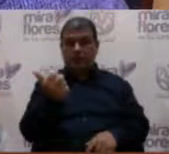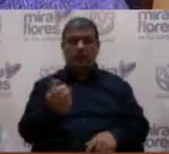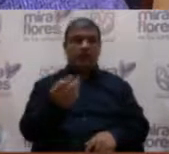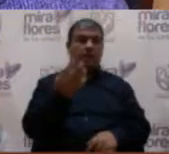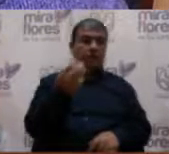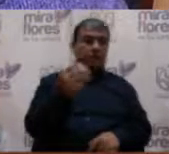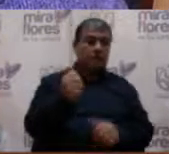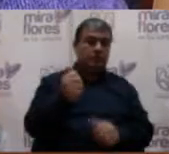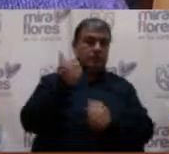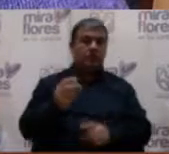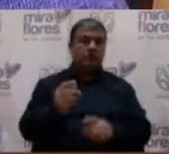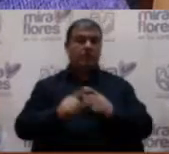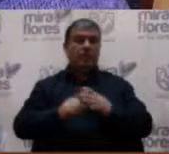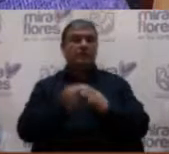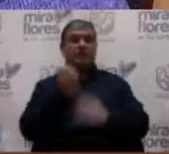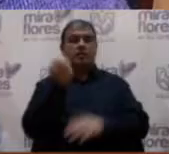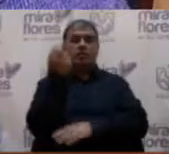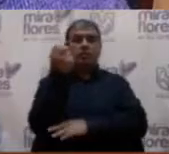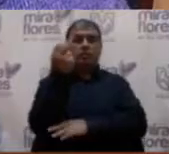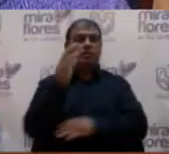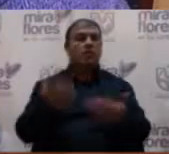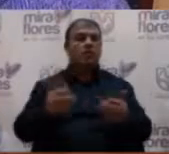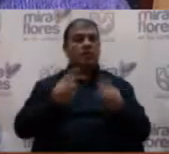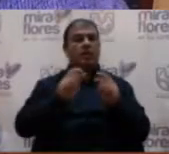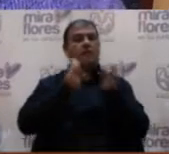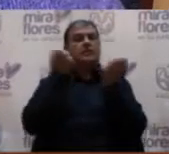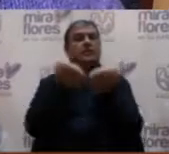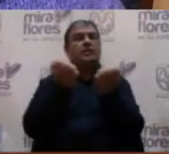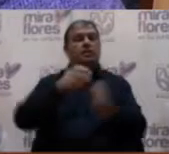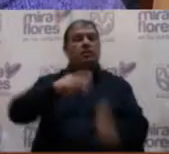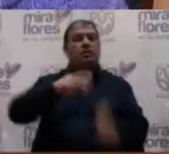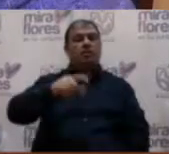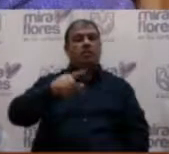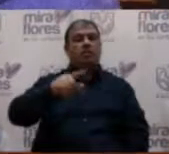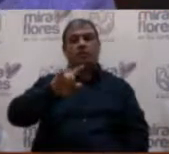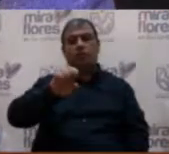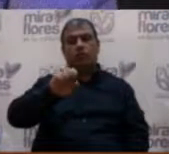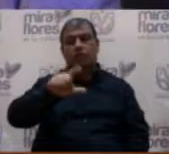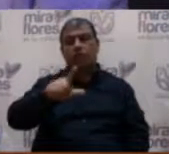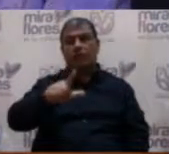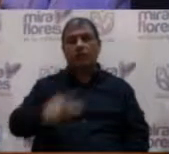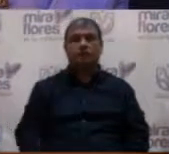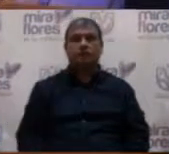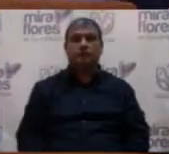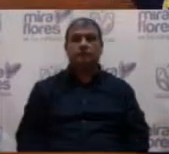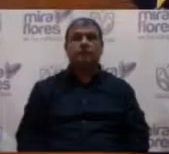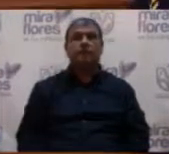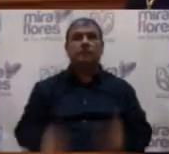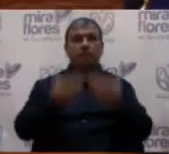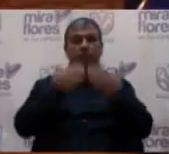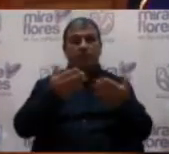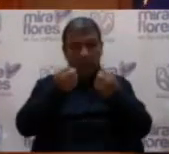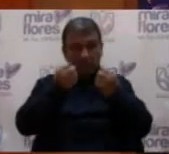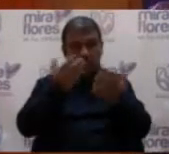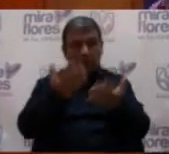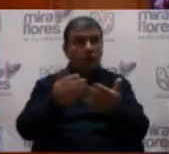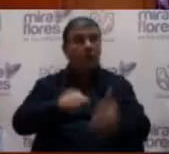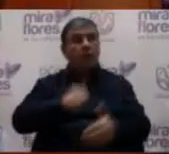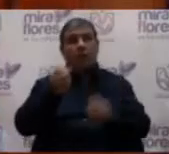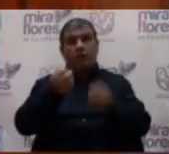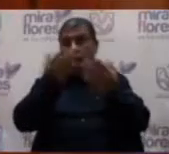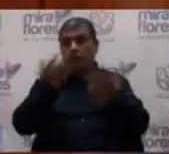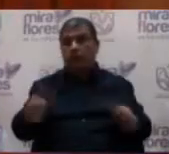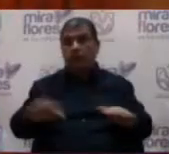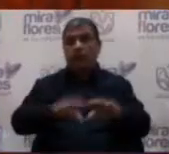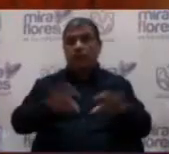partir de las 12 del día, en el Estadio Manuel Bonilla. Muchas gracias. Bien, muchas gracias por el informe. ¿Algún otro informe en